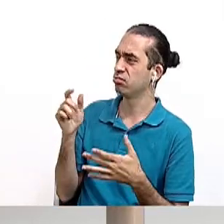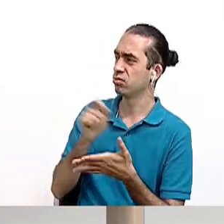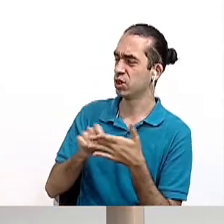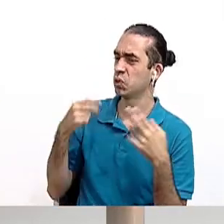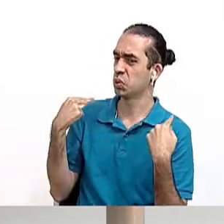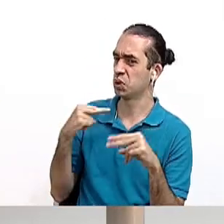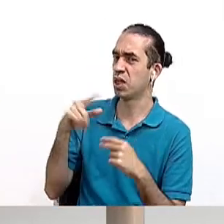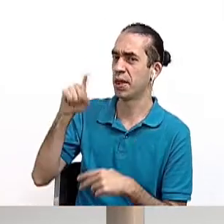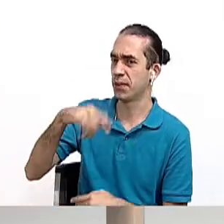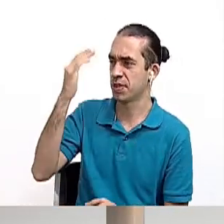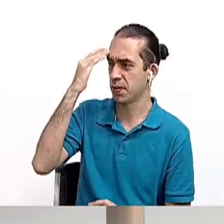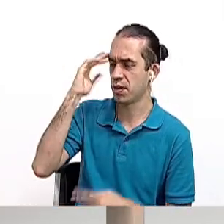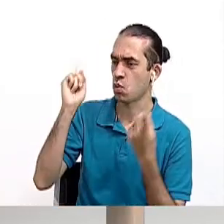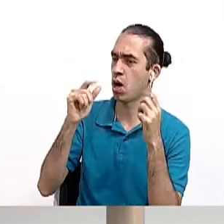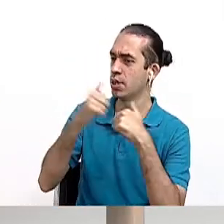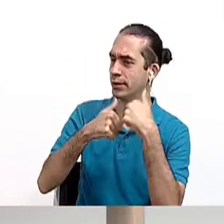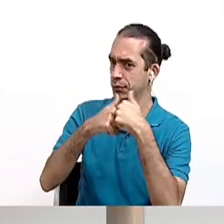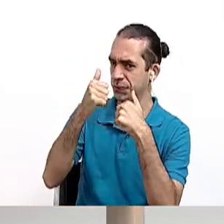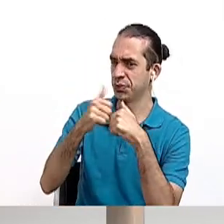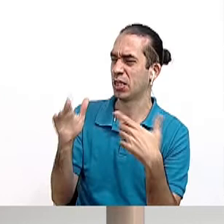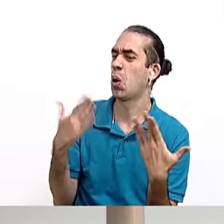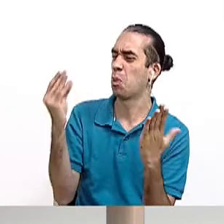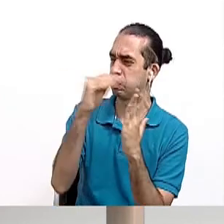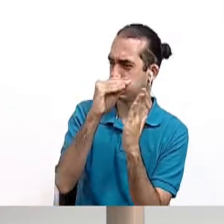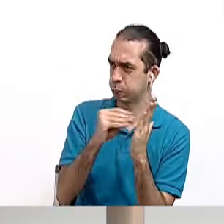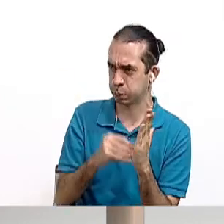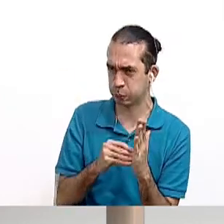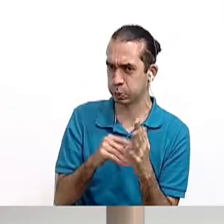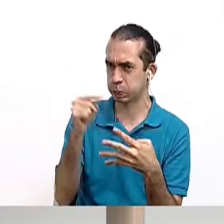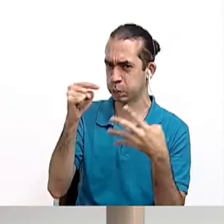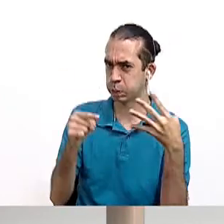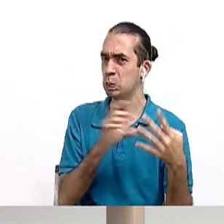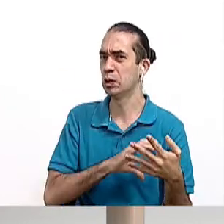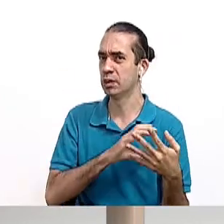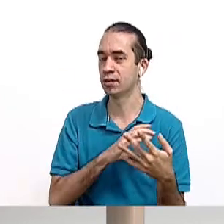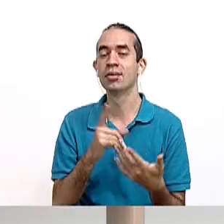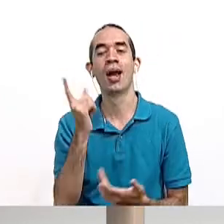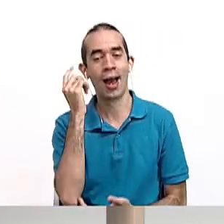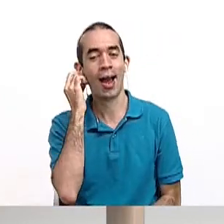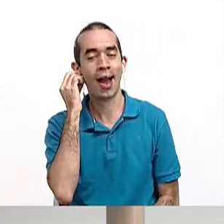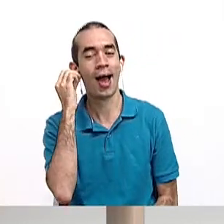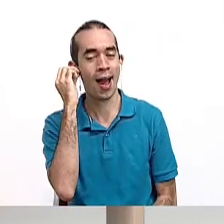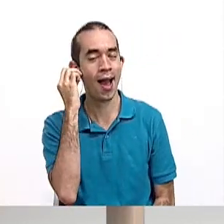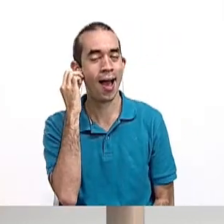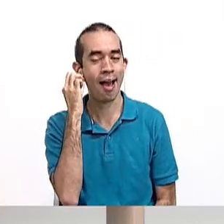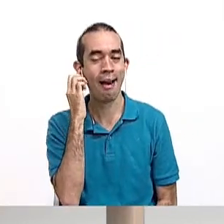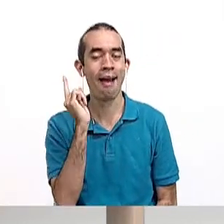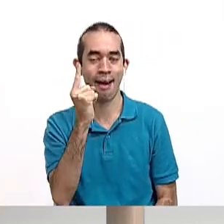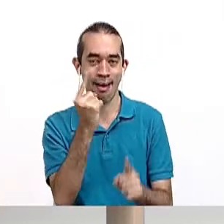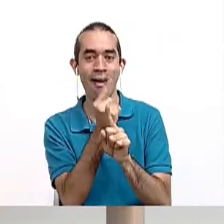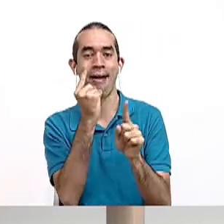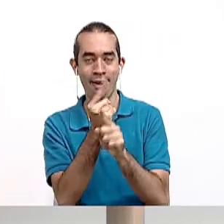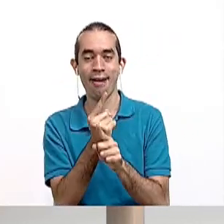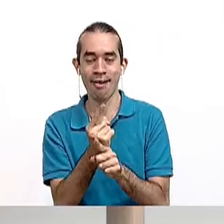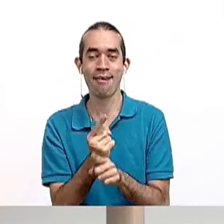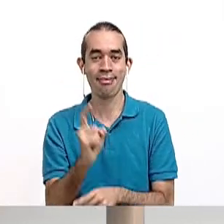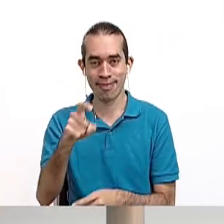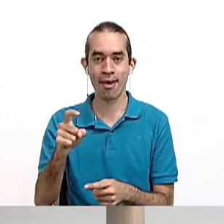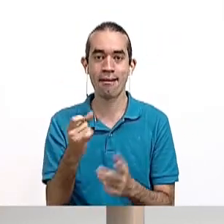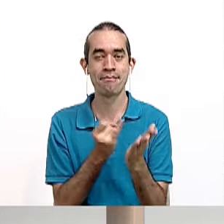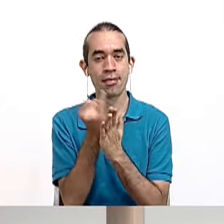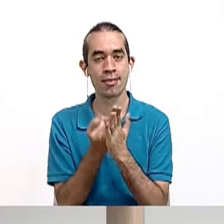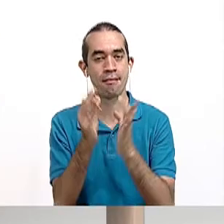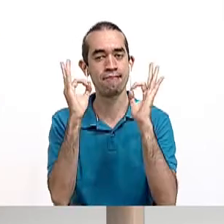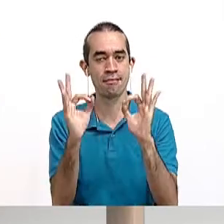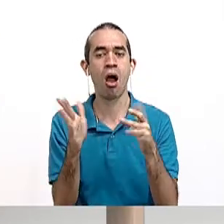debo saber cuál es la estructura de su noticia, cuáles son sus características. Ajá, así es. Primero tenemos que averiguar muy bien cómo